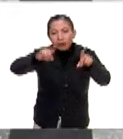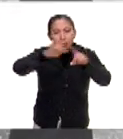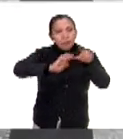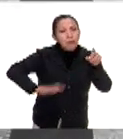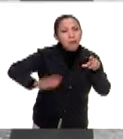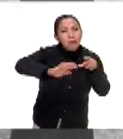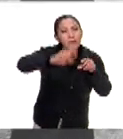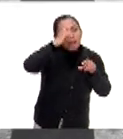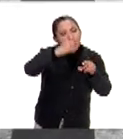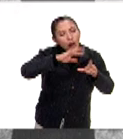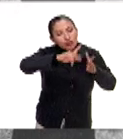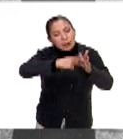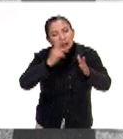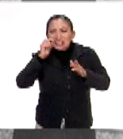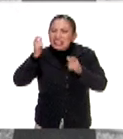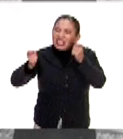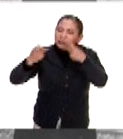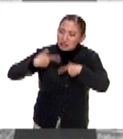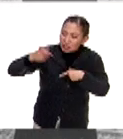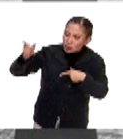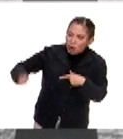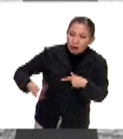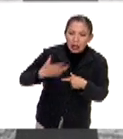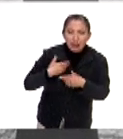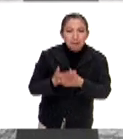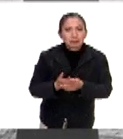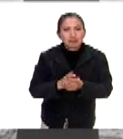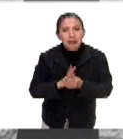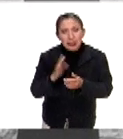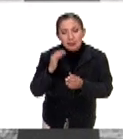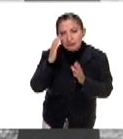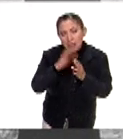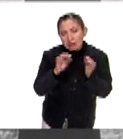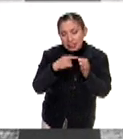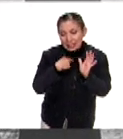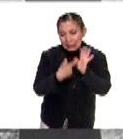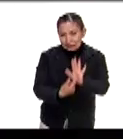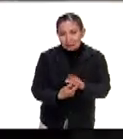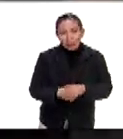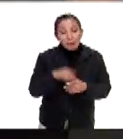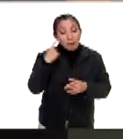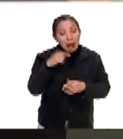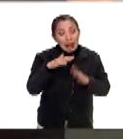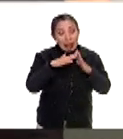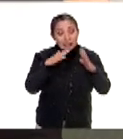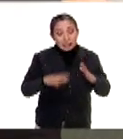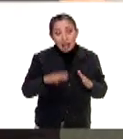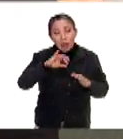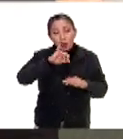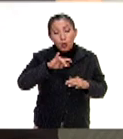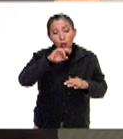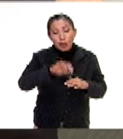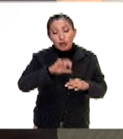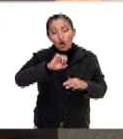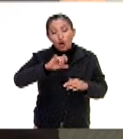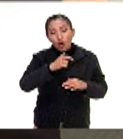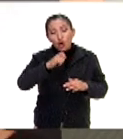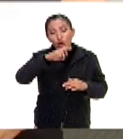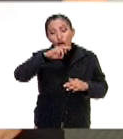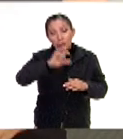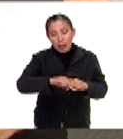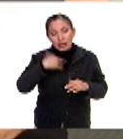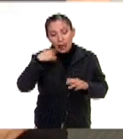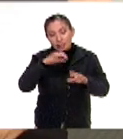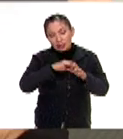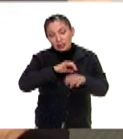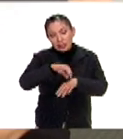disciplinas para volver a leer a estos personajes como nuevas reflexiones, exacto. Y para la Casa Juan O'Gorman sí queremos dedicarla al